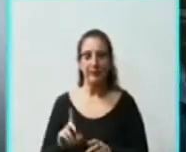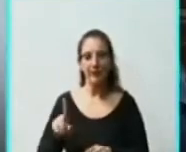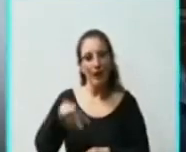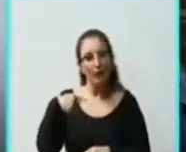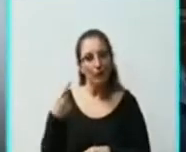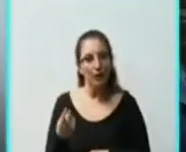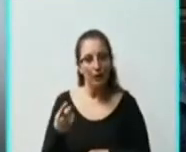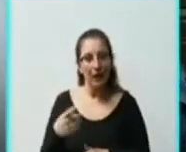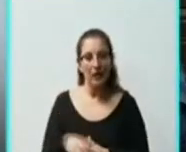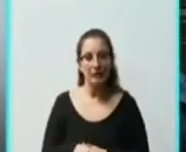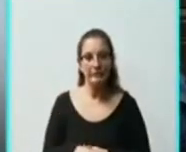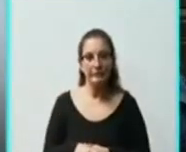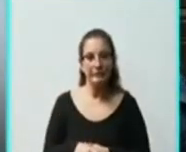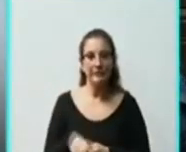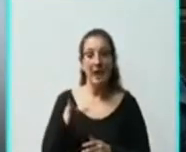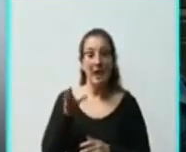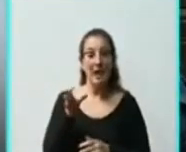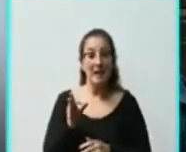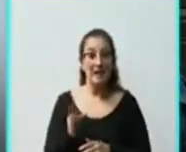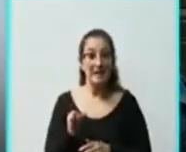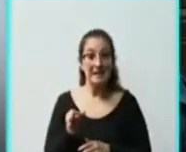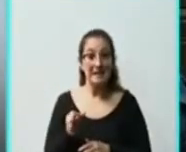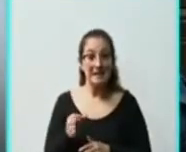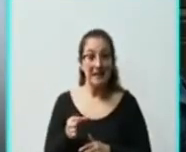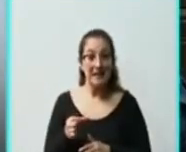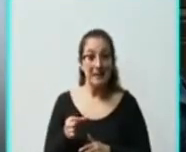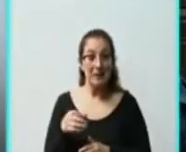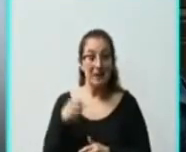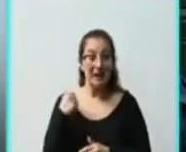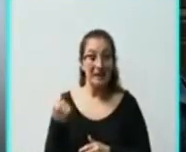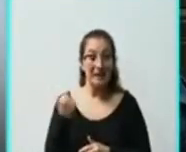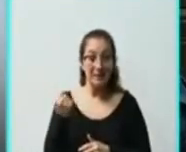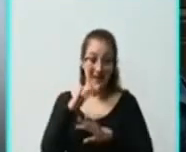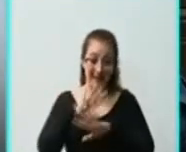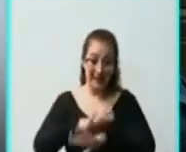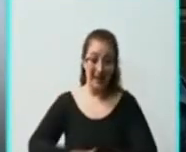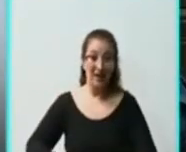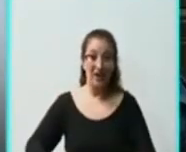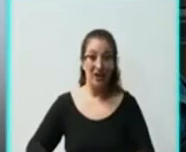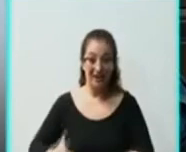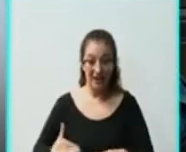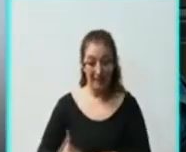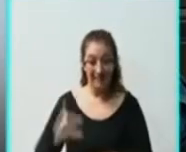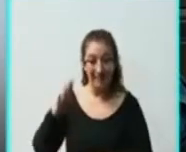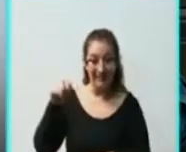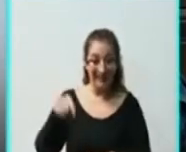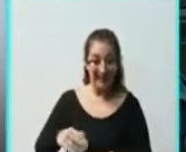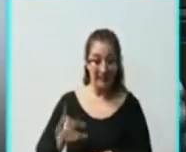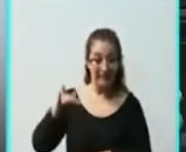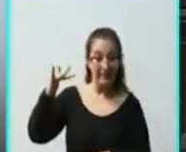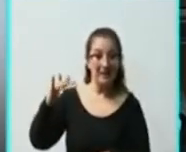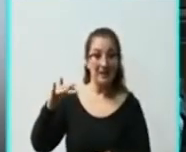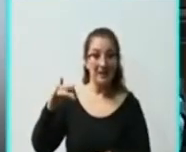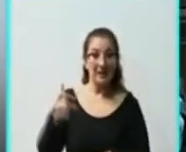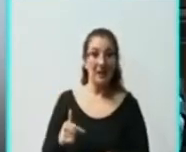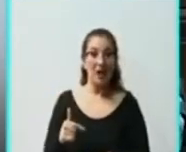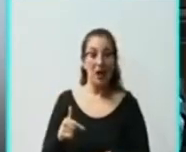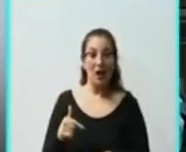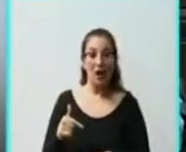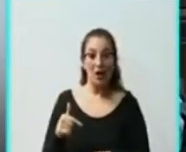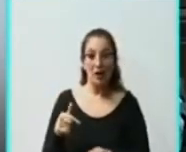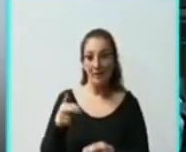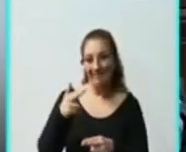marco de la pandemia de coronavirus, desde la ciudad se armó un plan integral y gradual de puesta en marcha que consta de